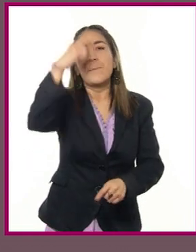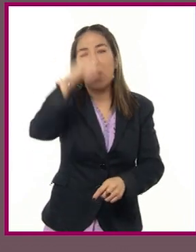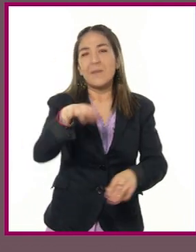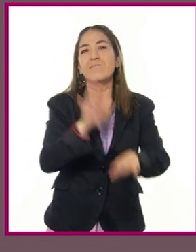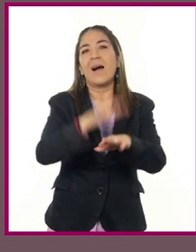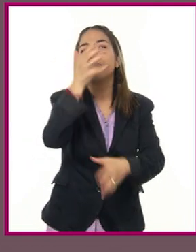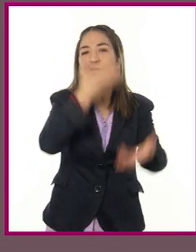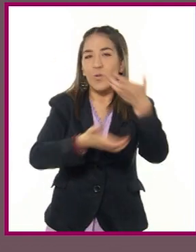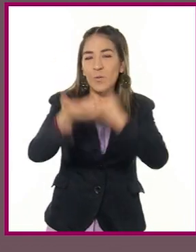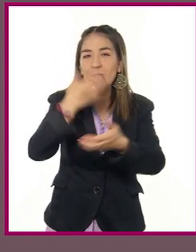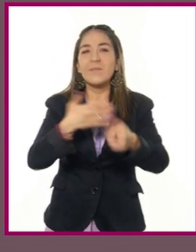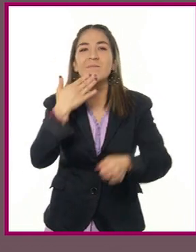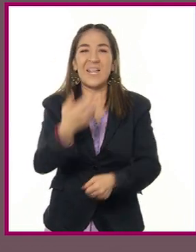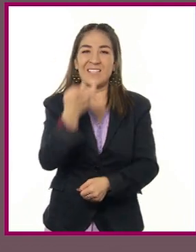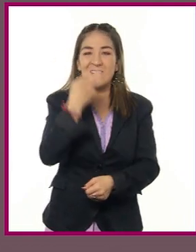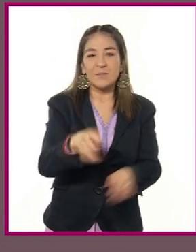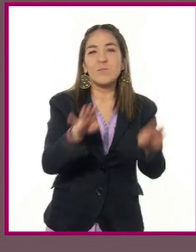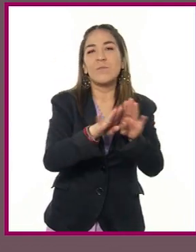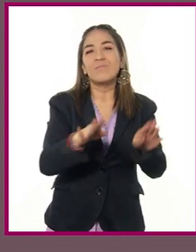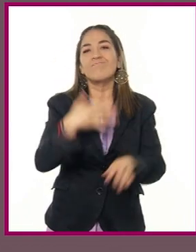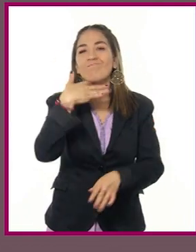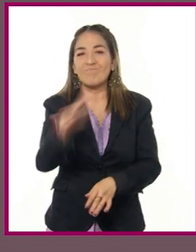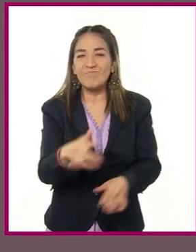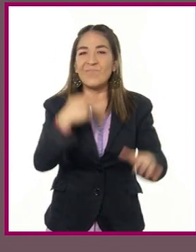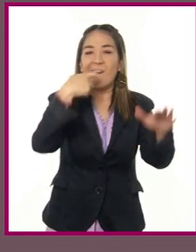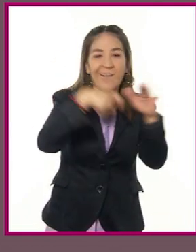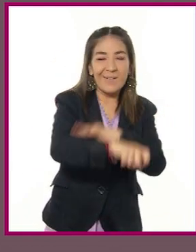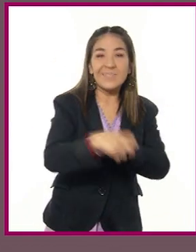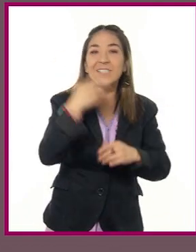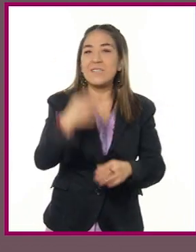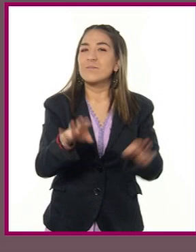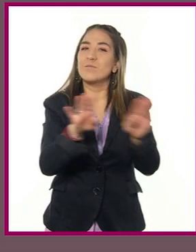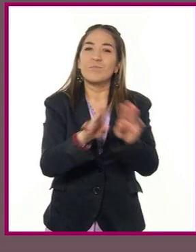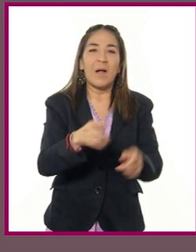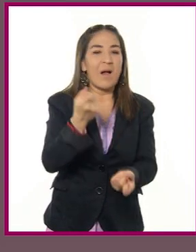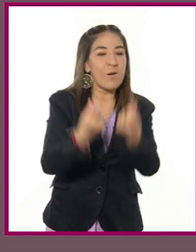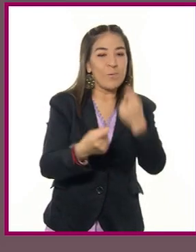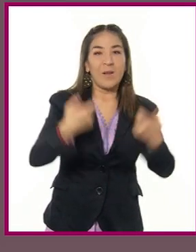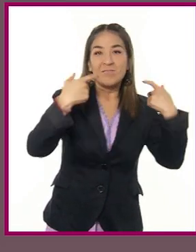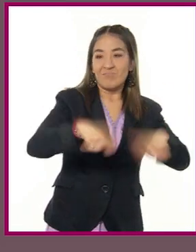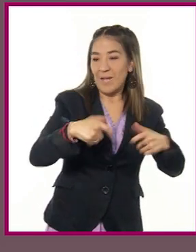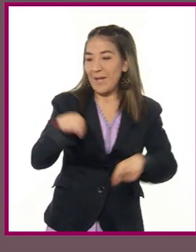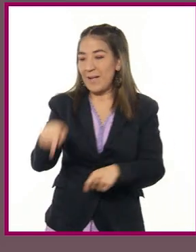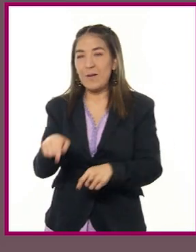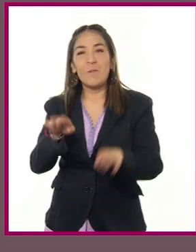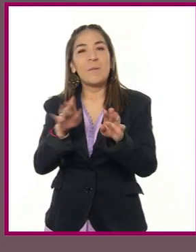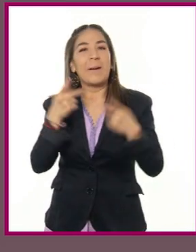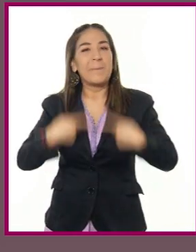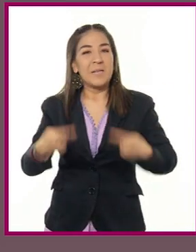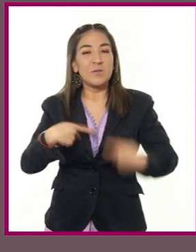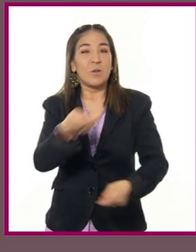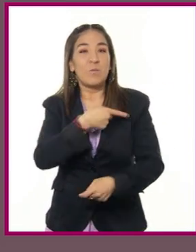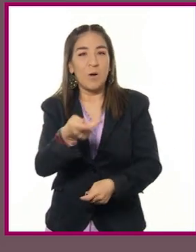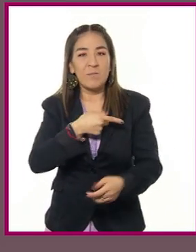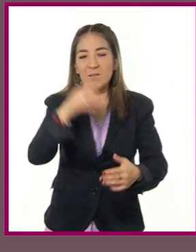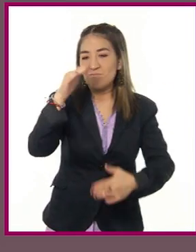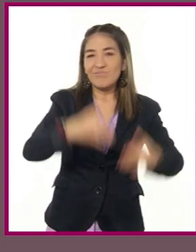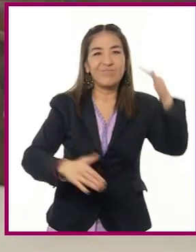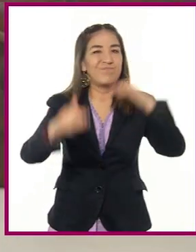grandes problemas de corrupción y desigualdad previas profundizaron diversas problemáticas sociales y